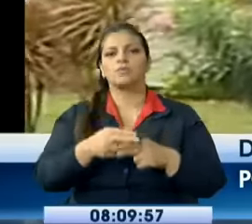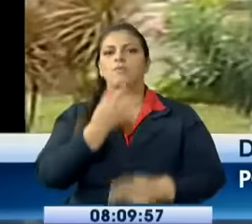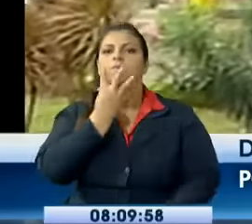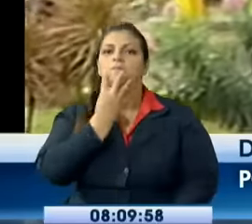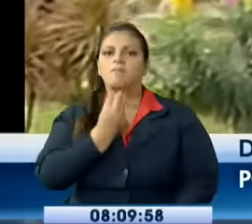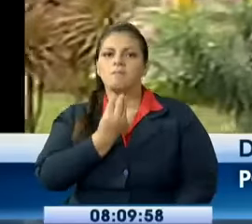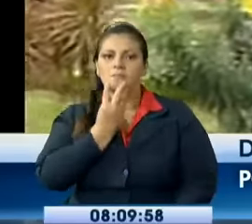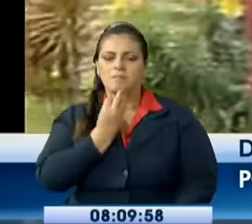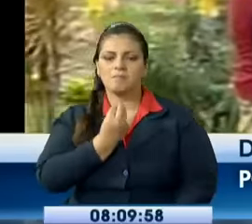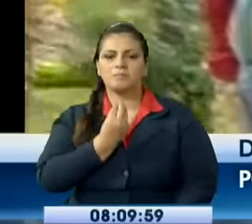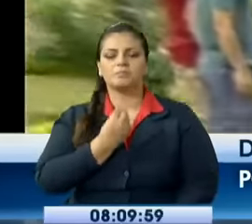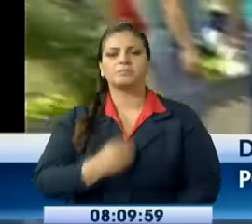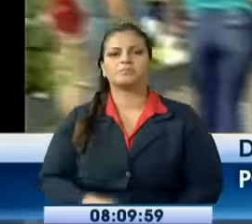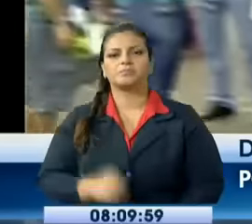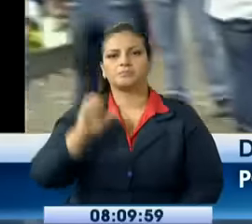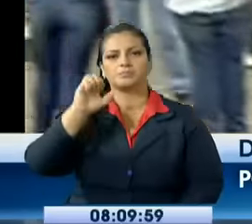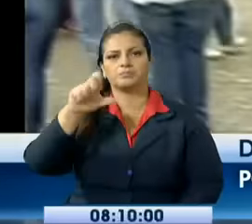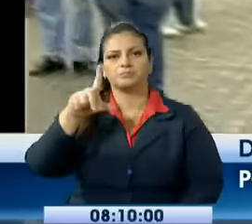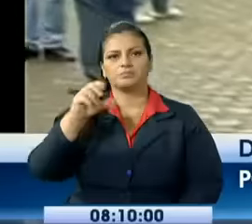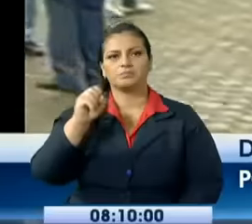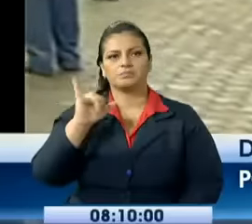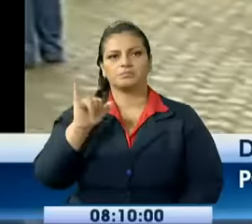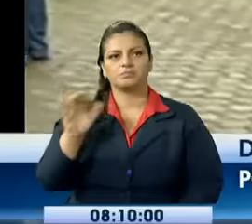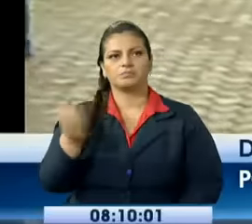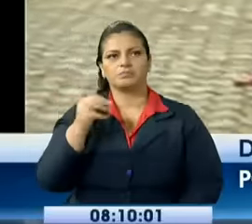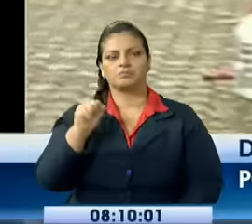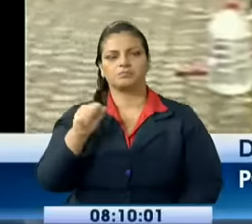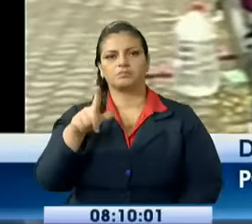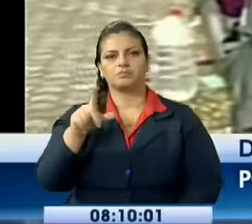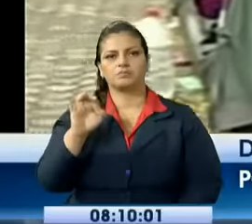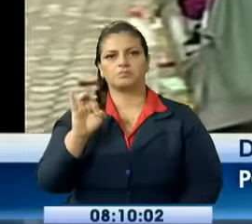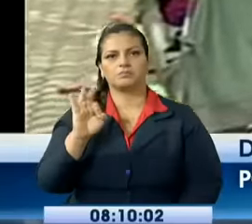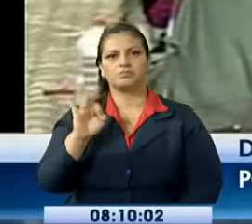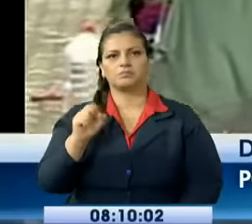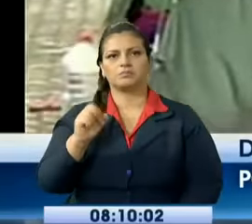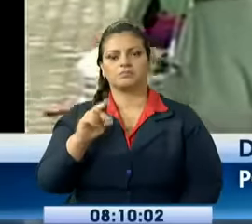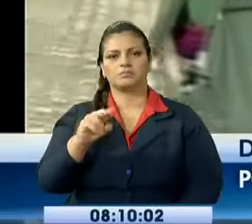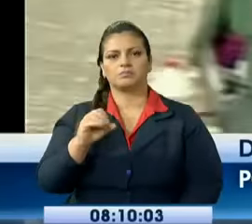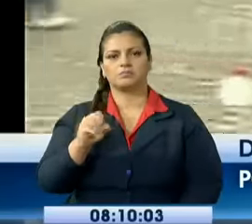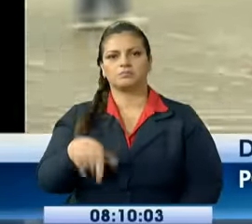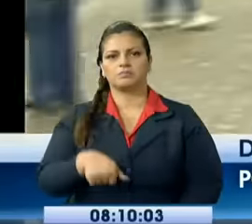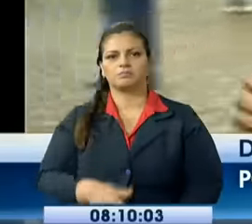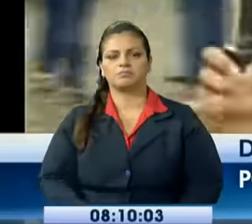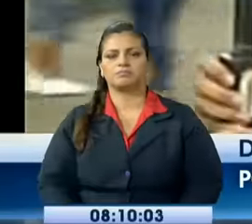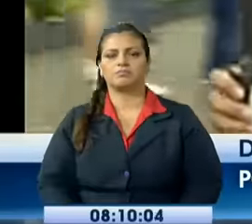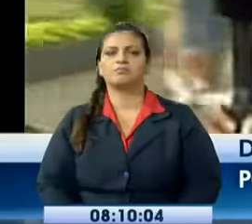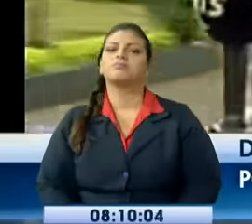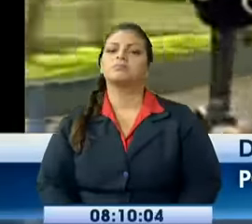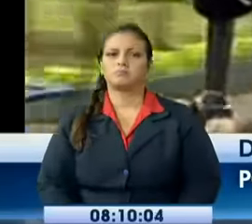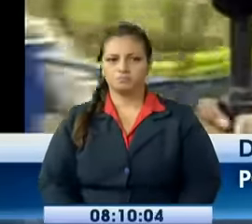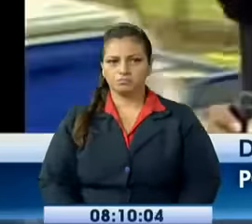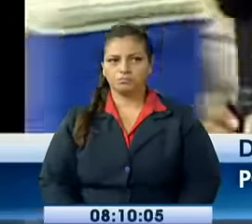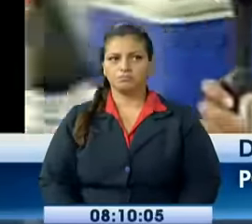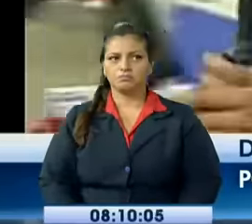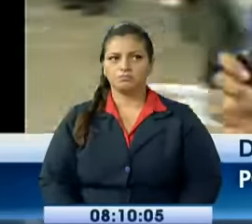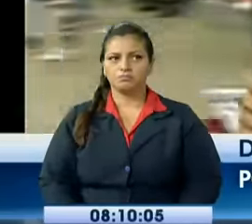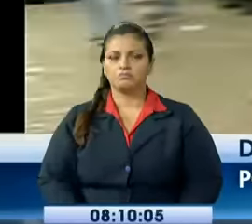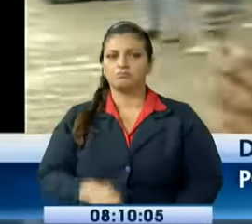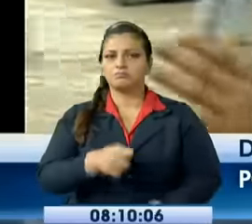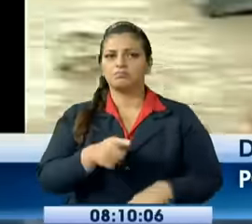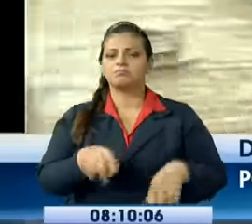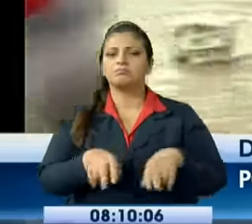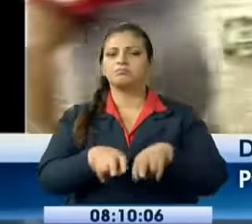los salvoconductos para ingresar a la conocida zona cero y tratar de llegar hasta los locales